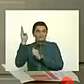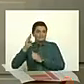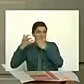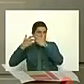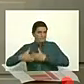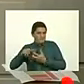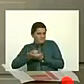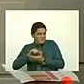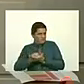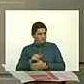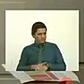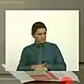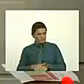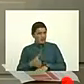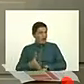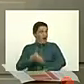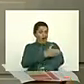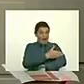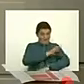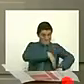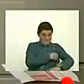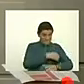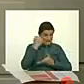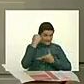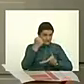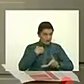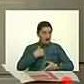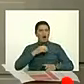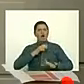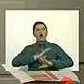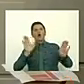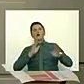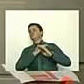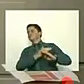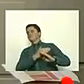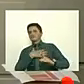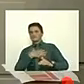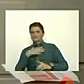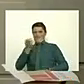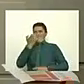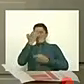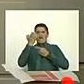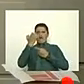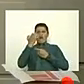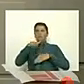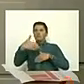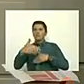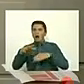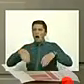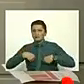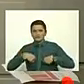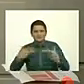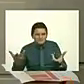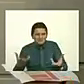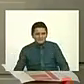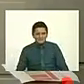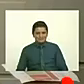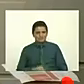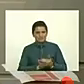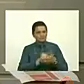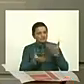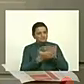que el Ministerio de Hacienda lo había rechazado. Es decir, aquí aparece en la confesión que hay 3